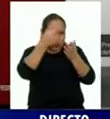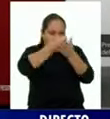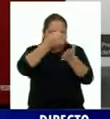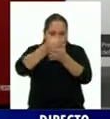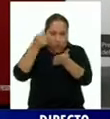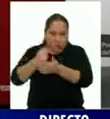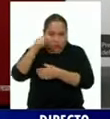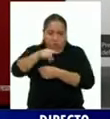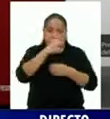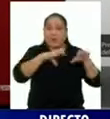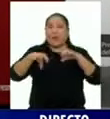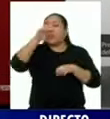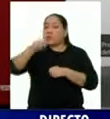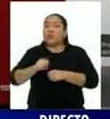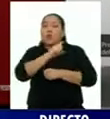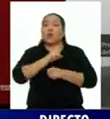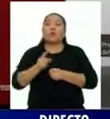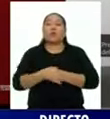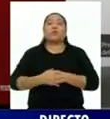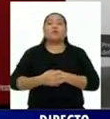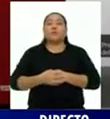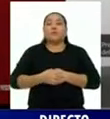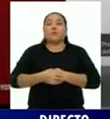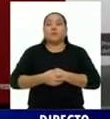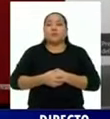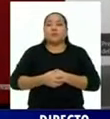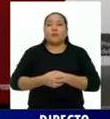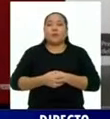manera la ejecución presupuestal?